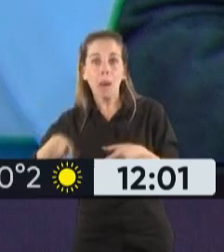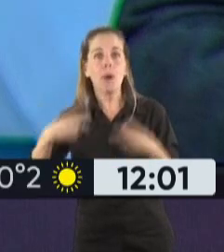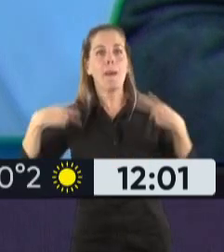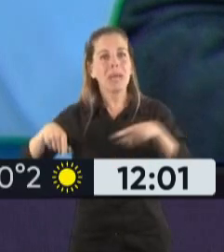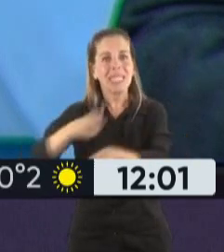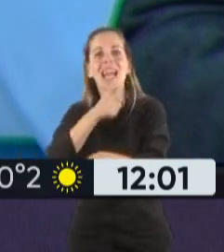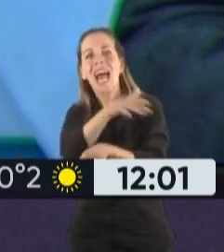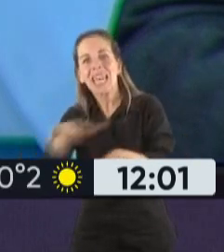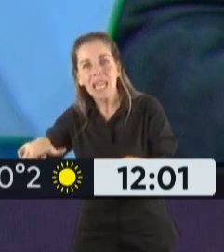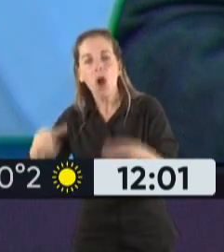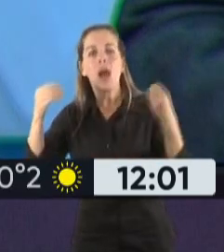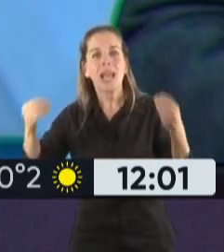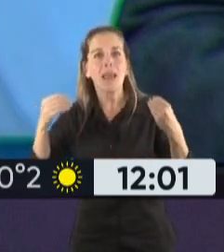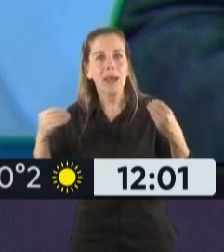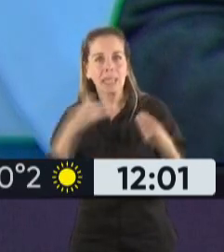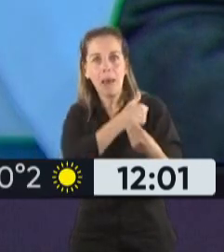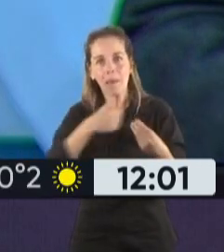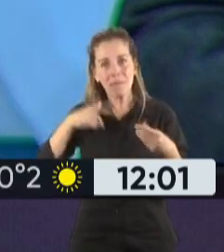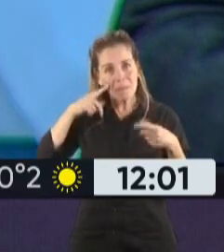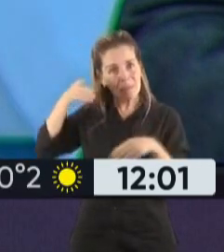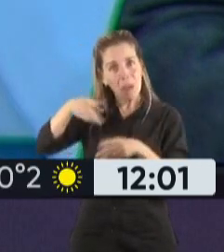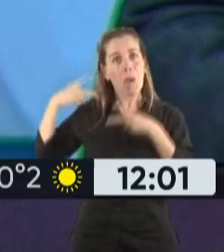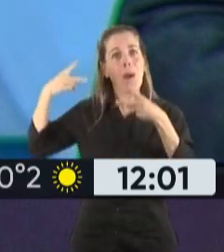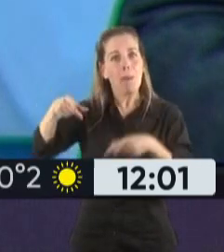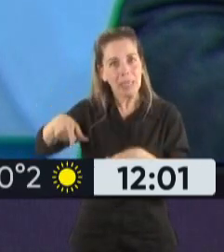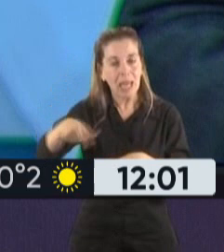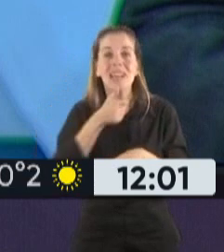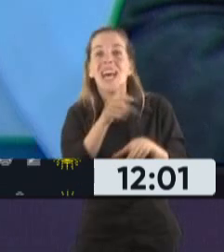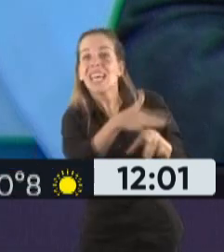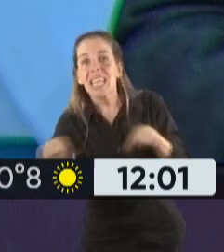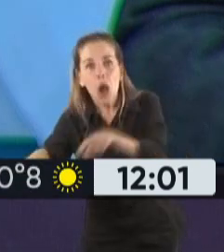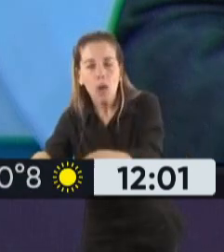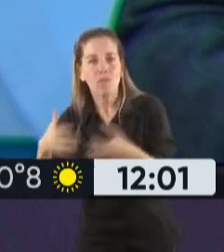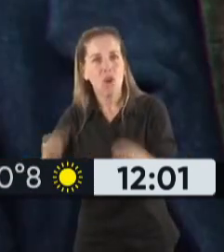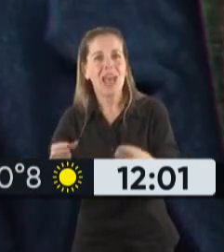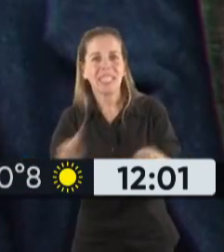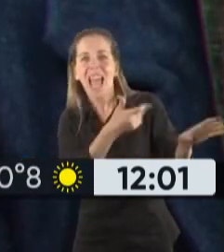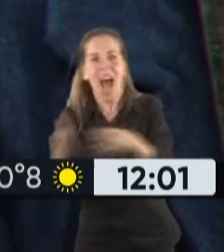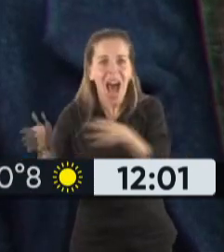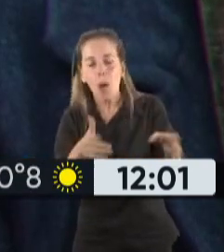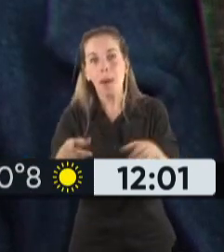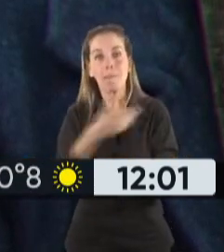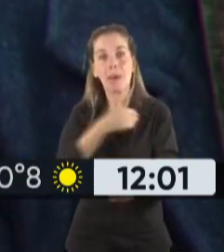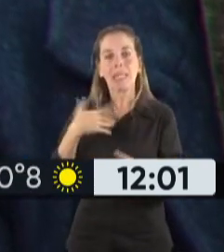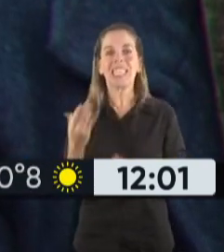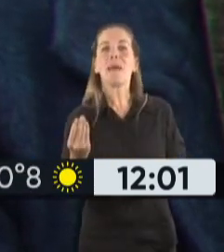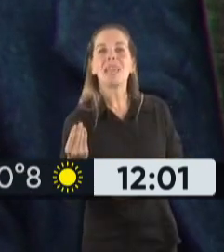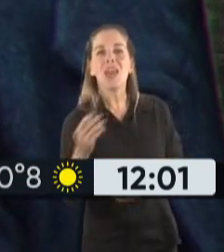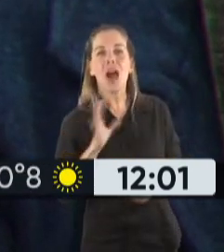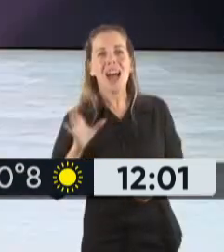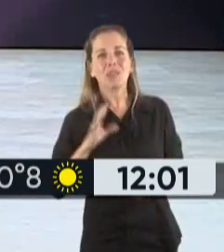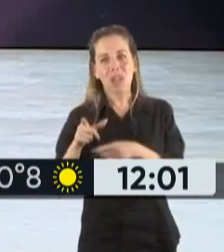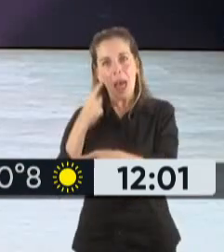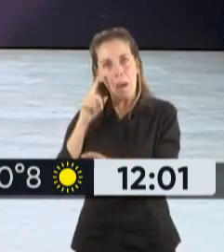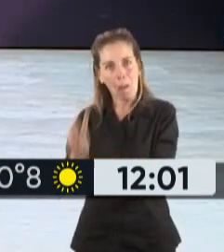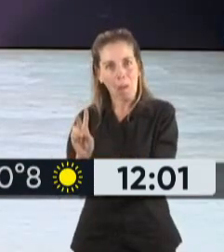que la corriente del río Miranda era tan tremenda que tenía miedo que nos arrastre. Y ahora